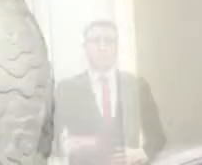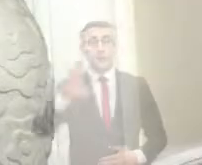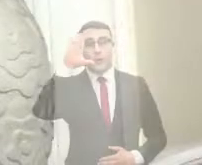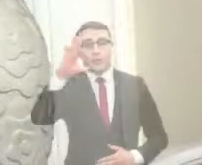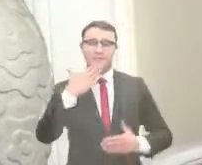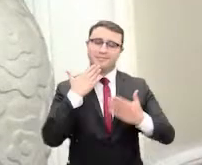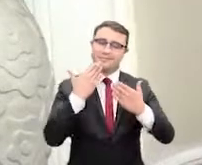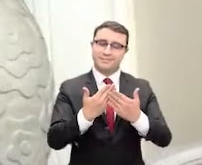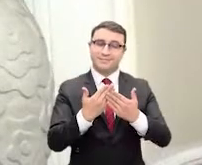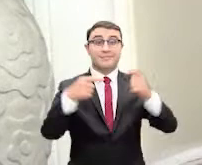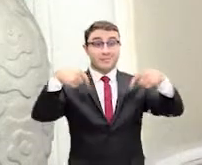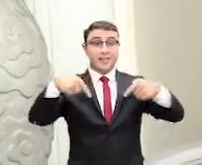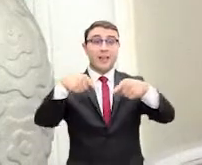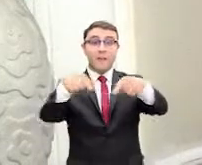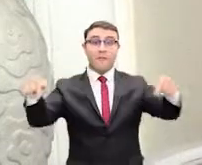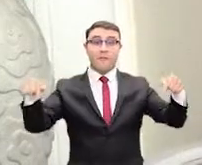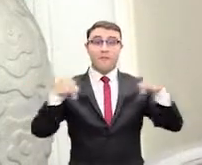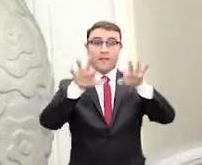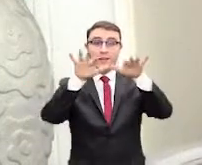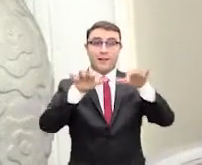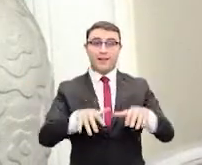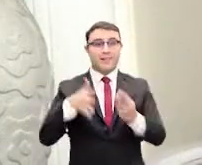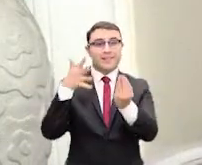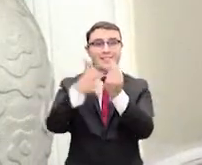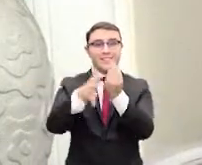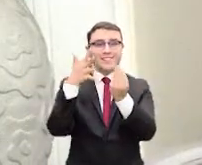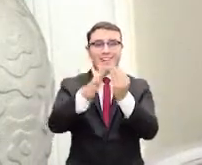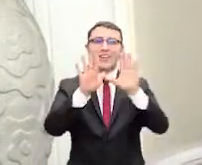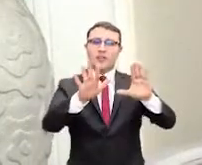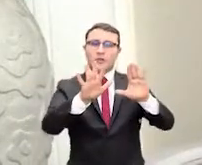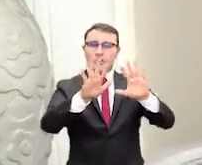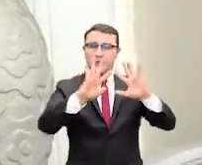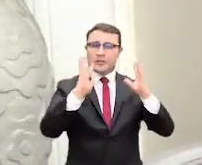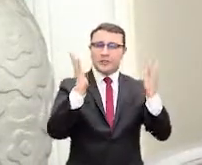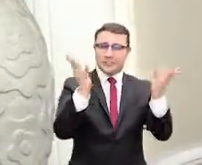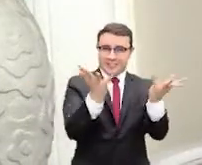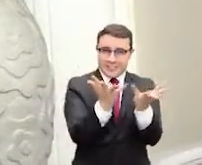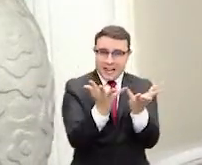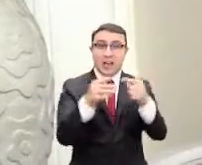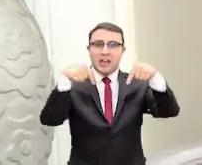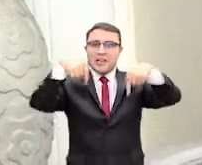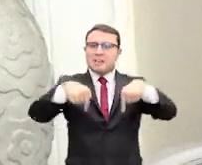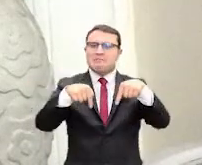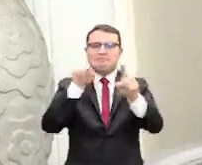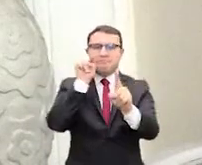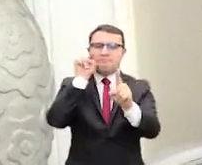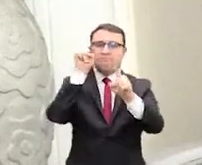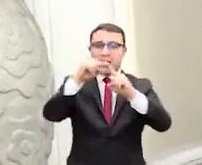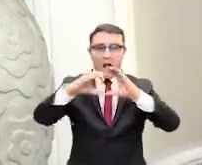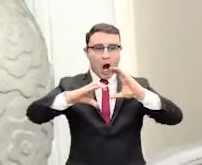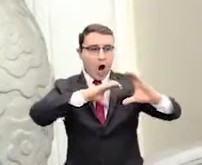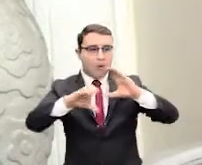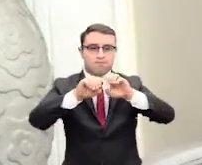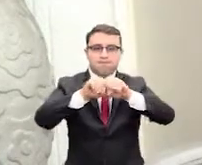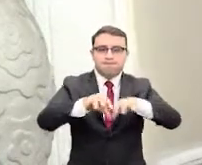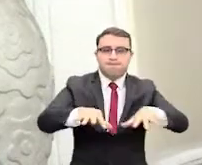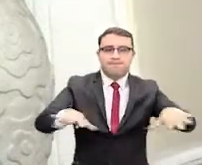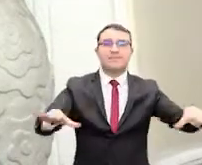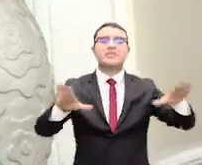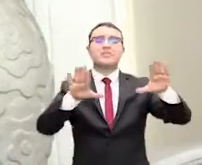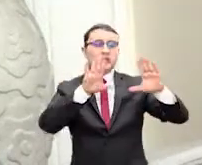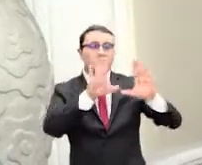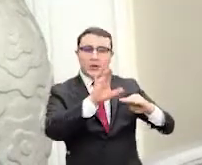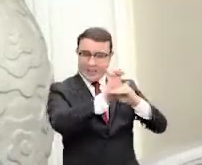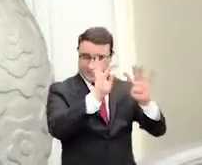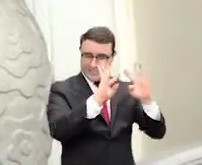hola muchas gracias bueno la oficina de información y prensa del senado de las repúblicas la dependencia a través de la cual se centra en los canales de comunicación que